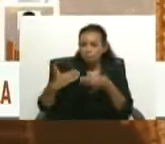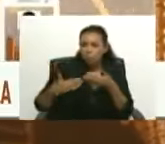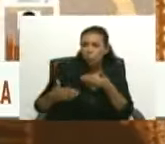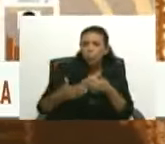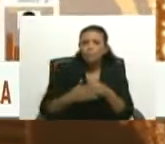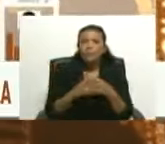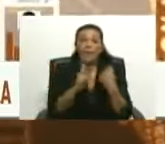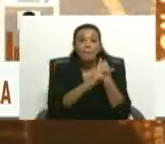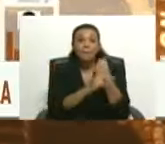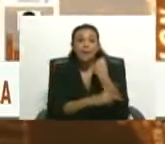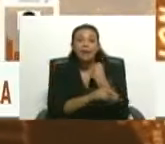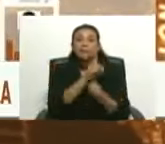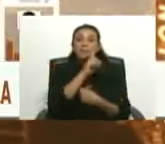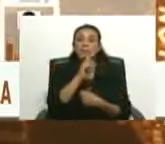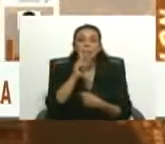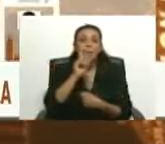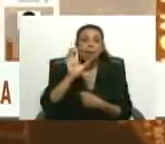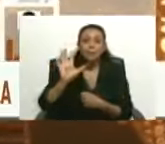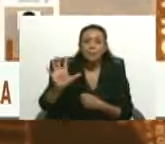el parque